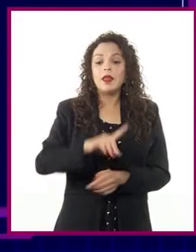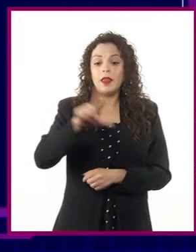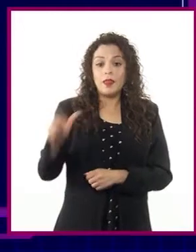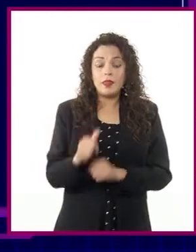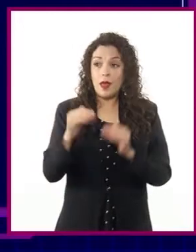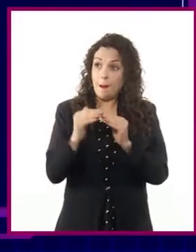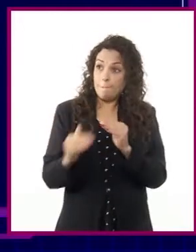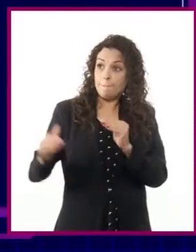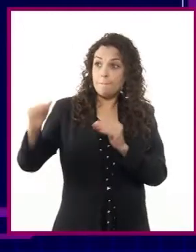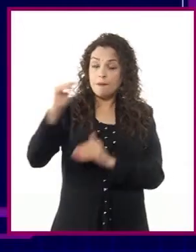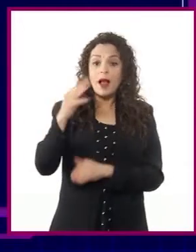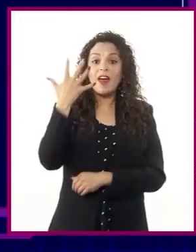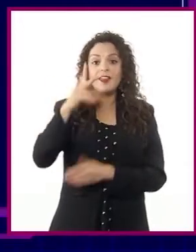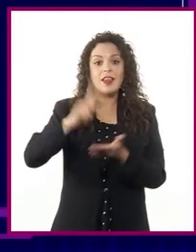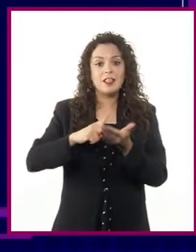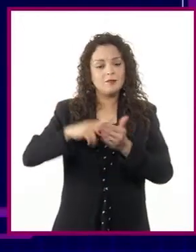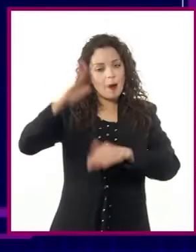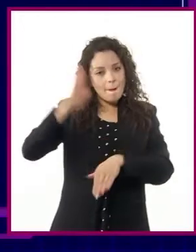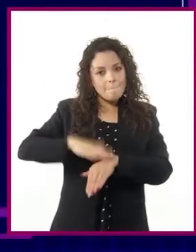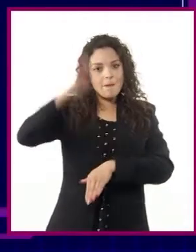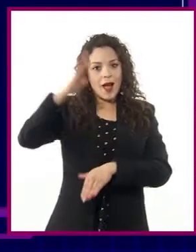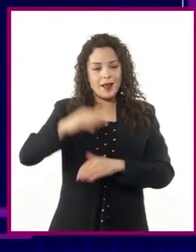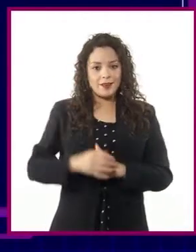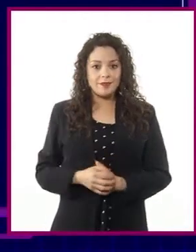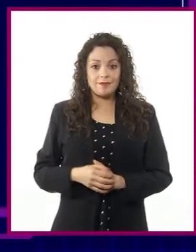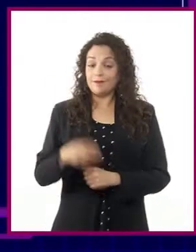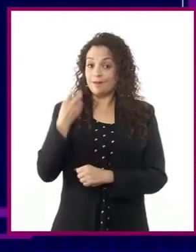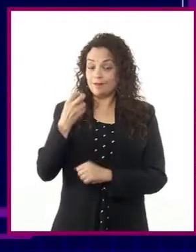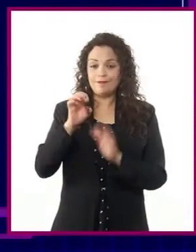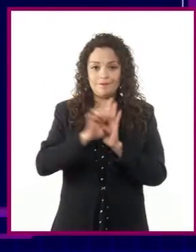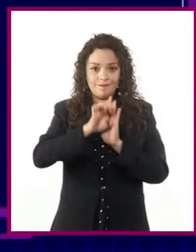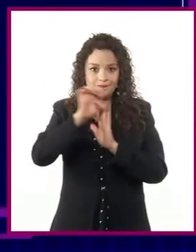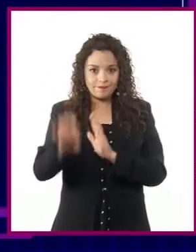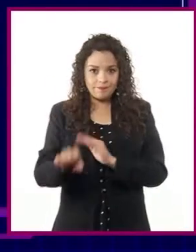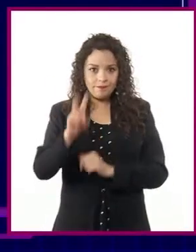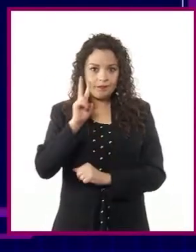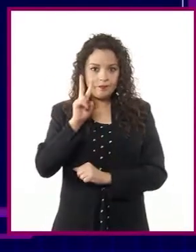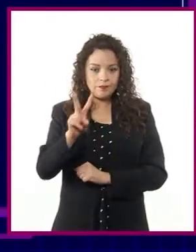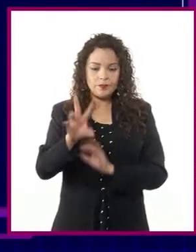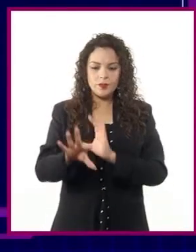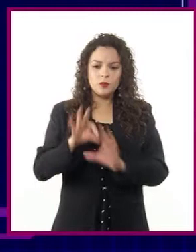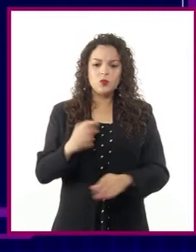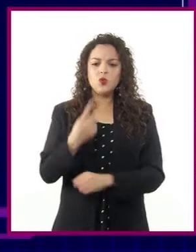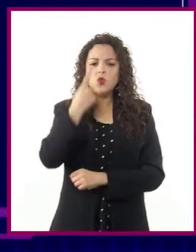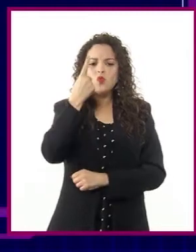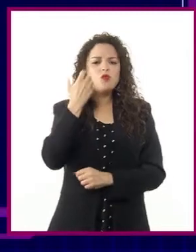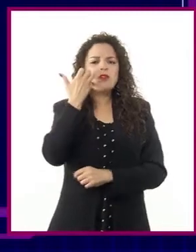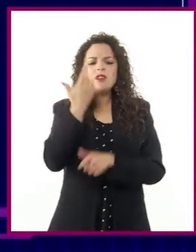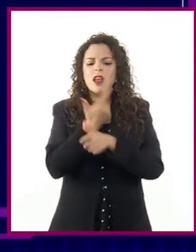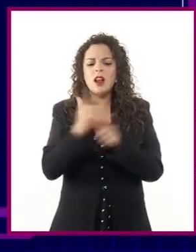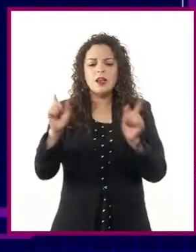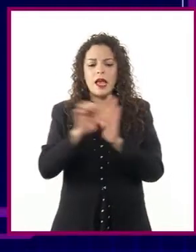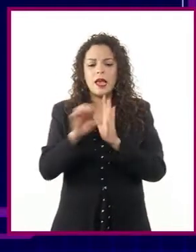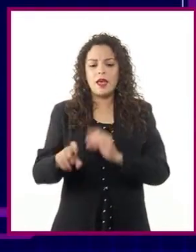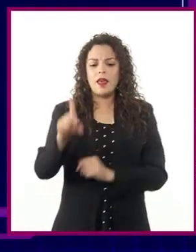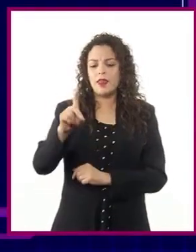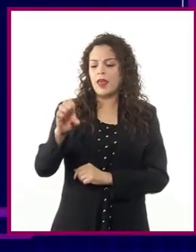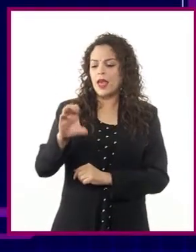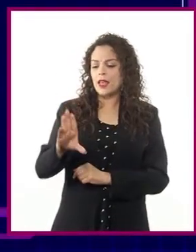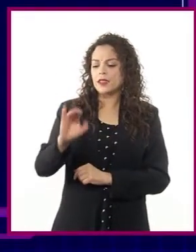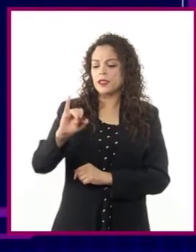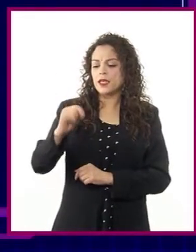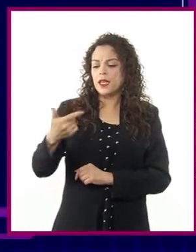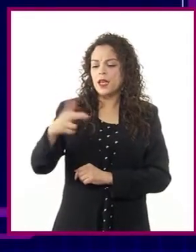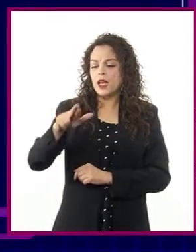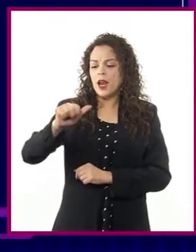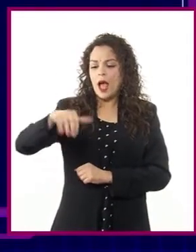ella será 10 veces mayor. Así, por ejemplo, tomemos una unidad cualquiera como el decigramo.